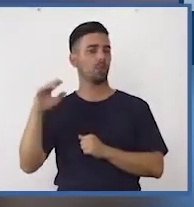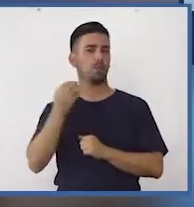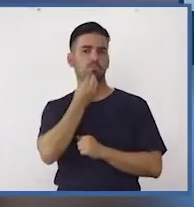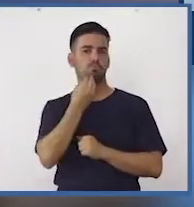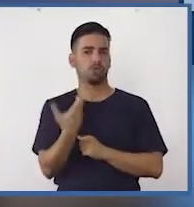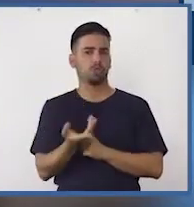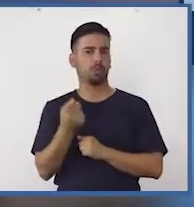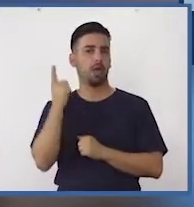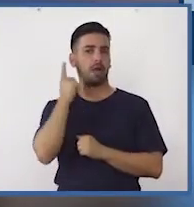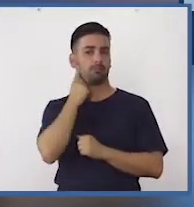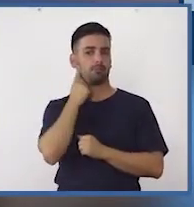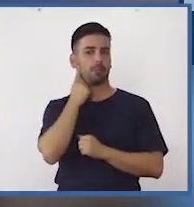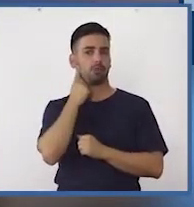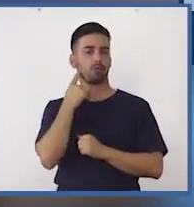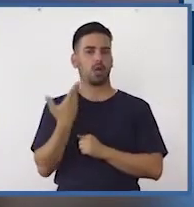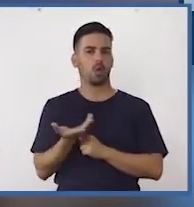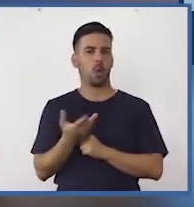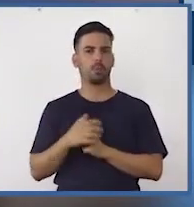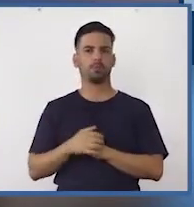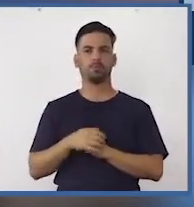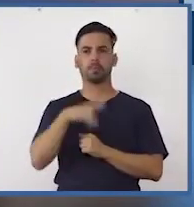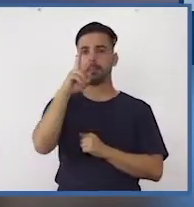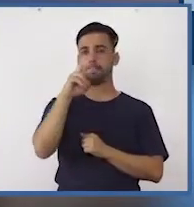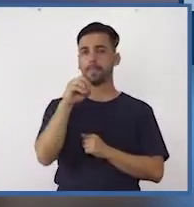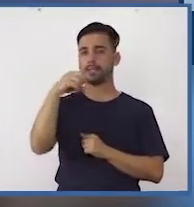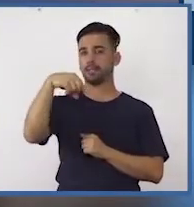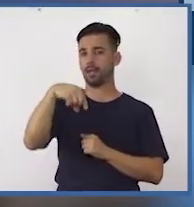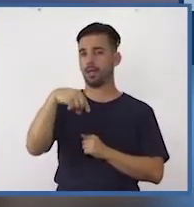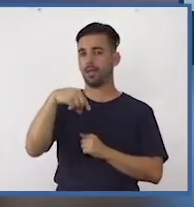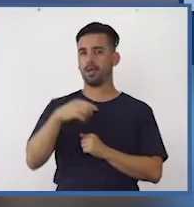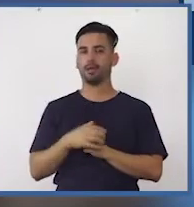van a afectarlo con el ruido.